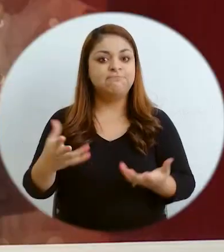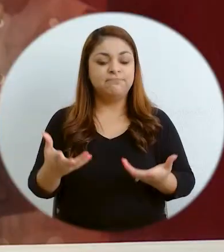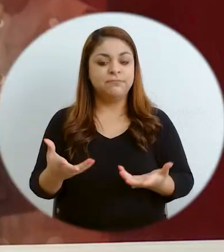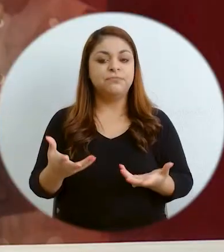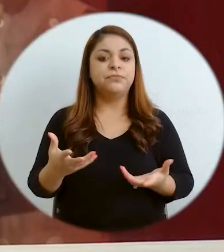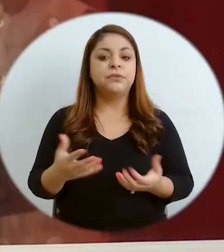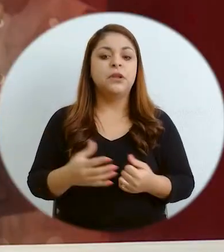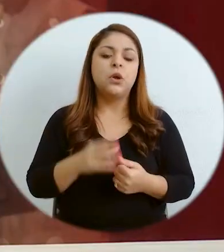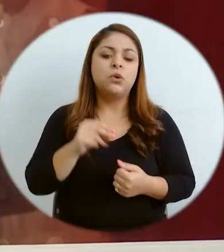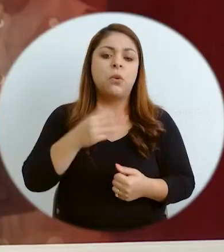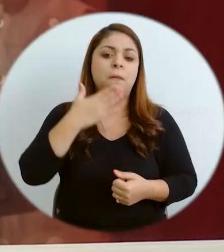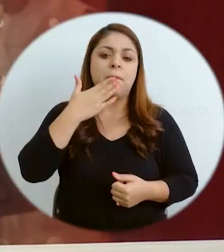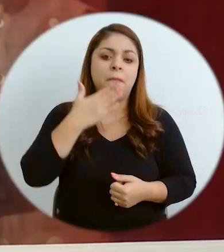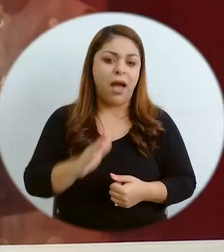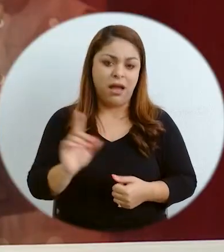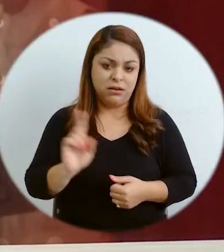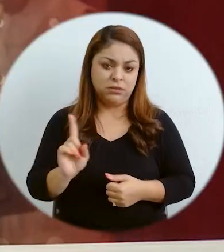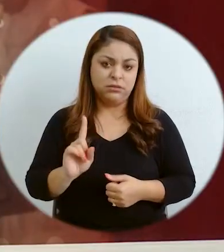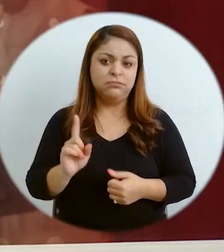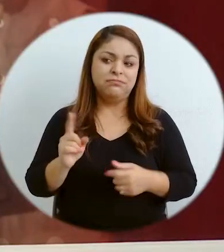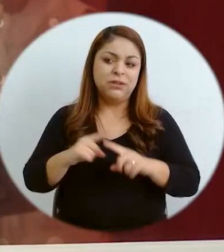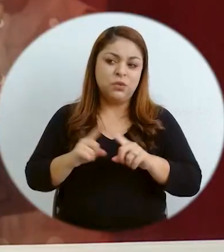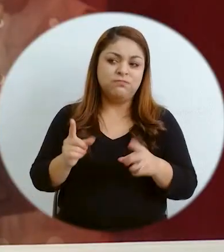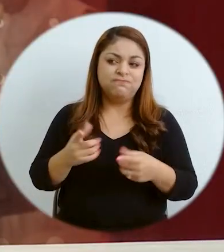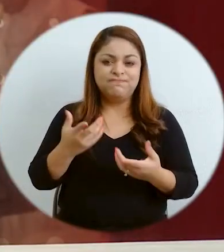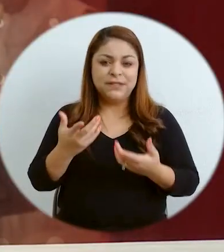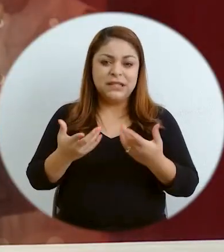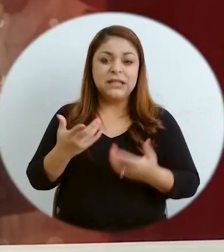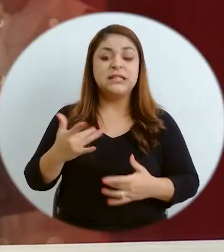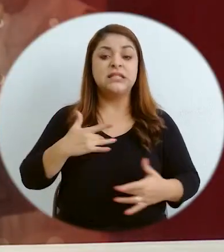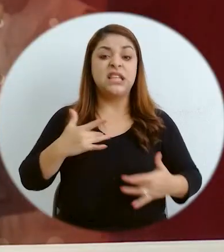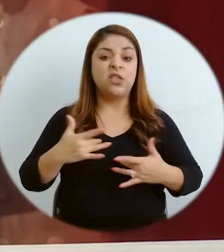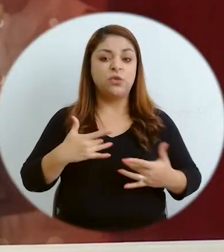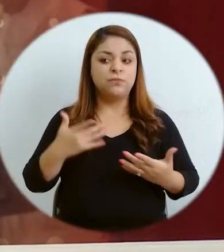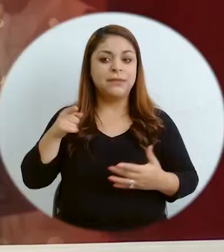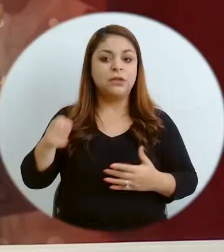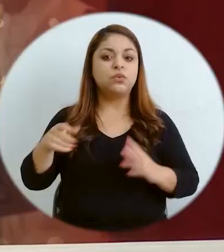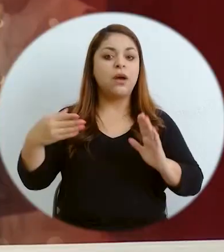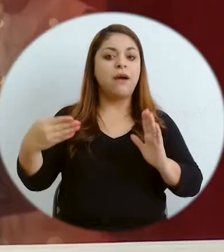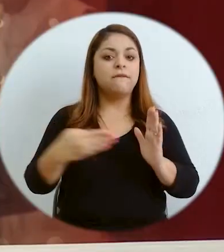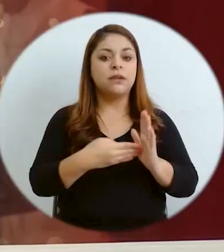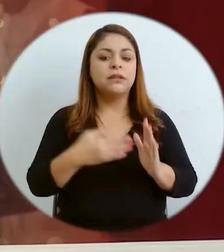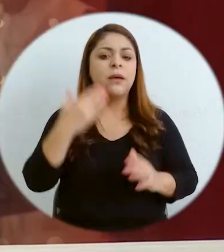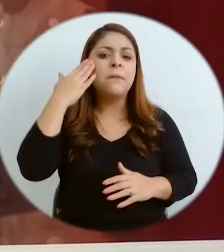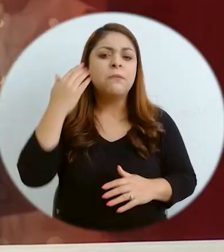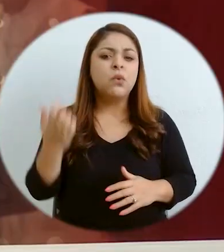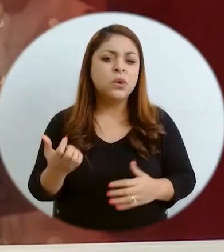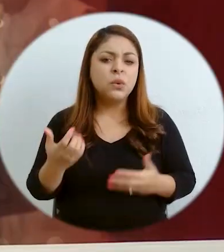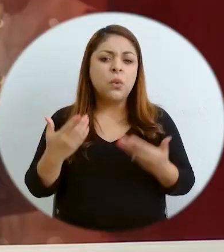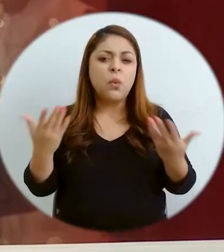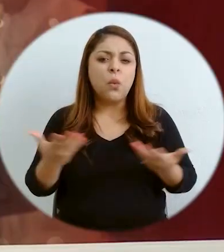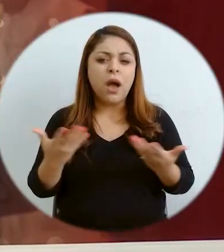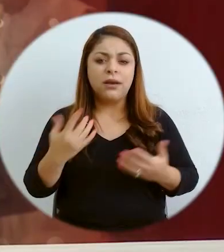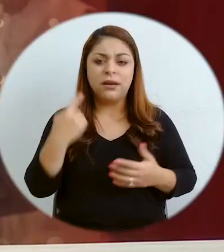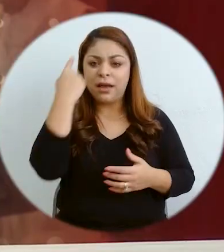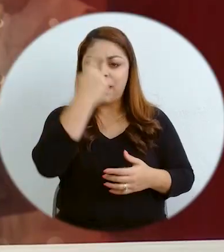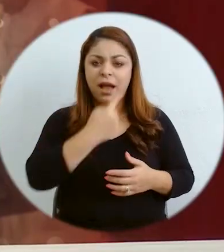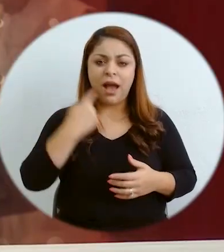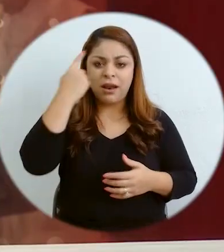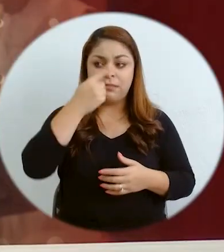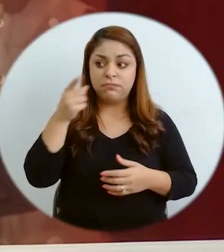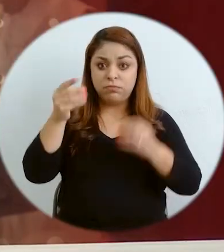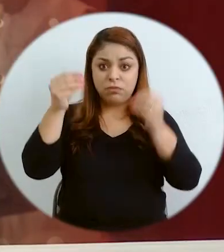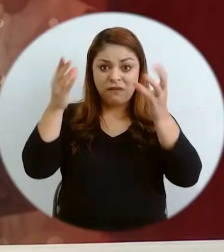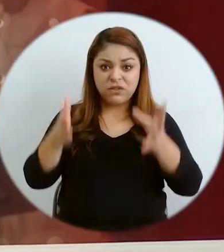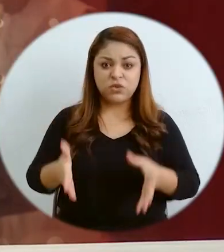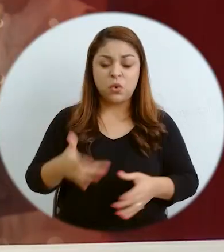No en un mal sentido. Siento que también esto pues afecta, porque con qué cara un docente desmotivado o un